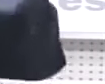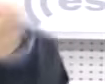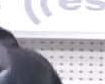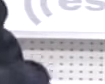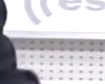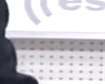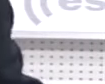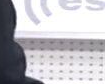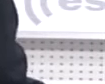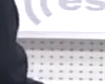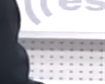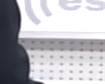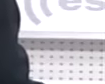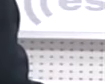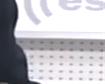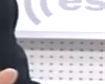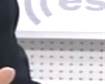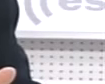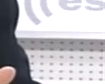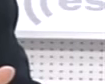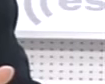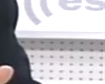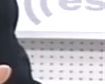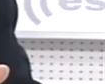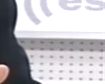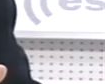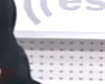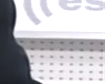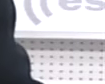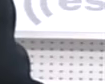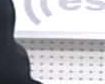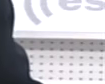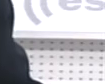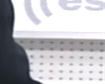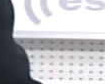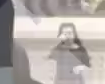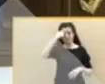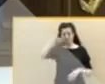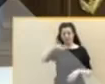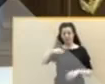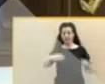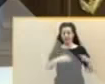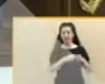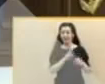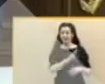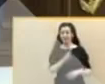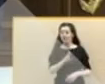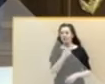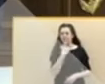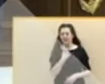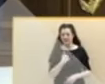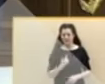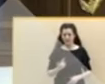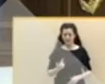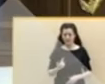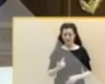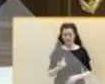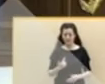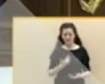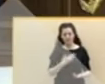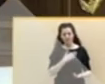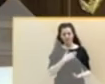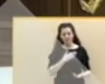borde, el tal, y en cambio, pues no, parece que lo deja todo para Pedro Sánchez. Es un mero trámite. ¿Sabes?